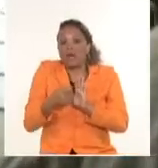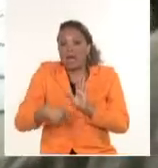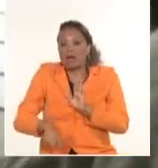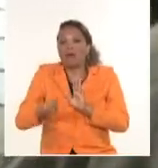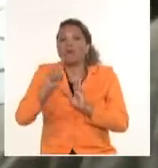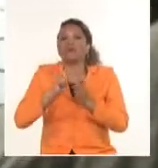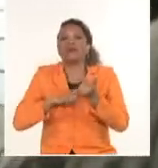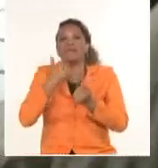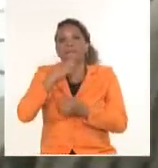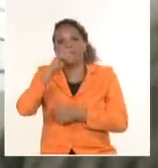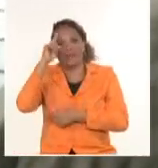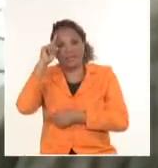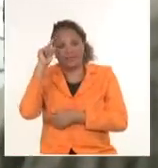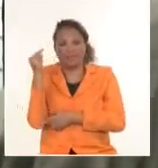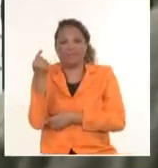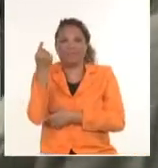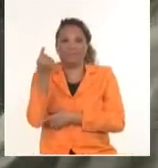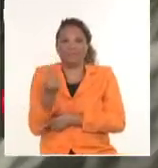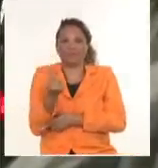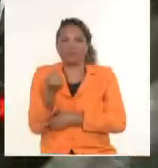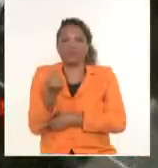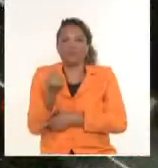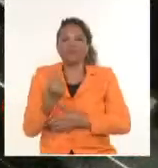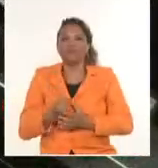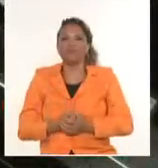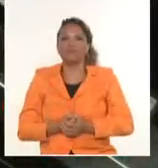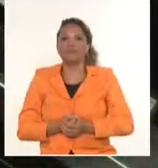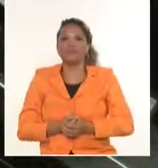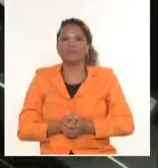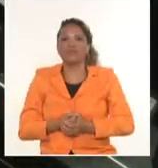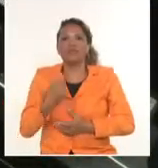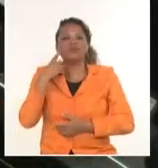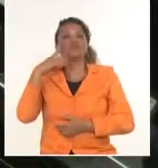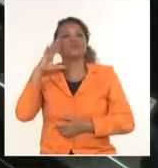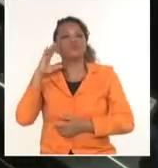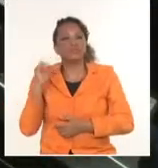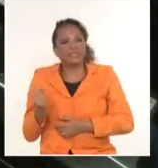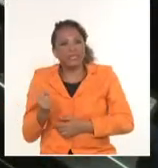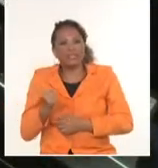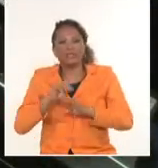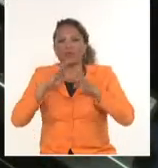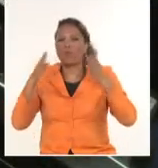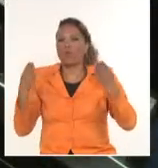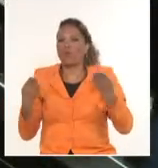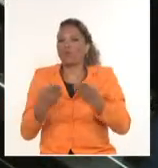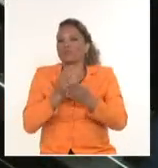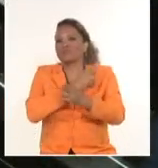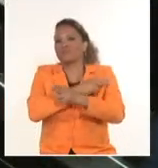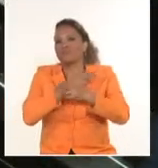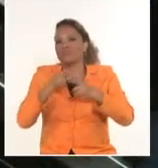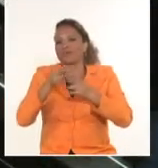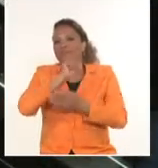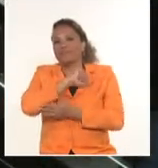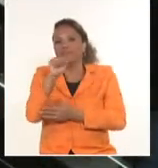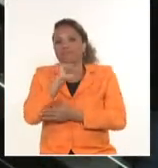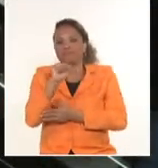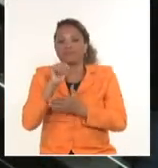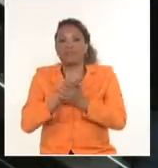Entonces, creo que cuando uno logra comprender la dimensión de la hazaña que ha conseguido el gigante de